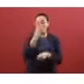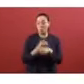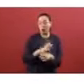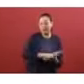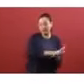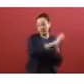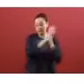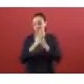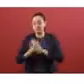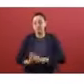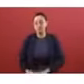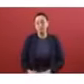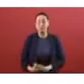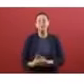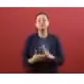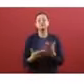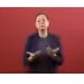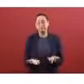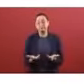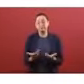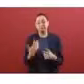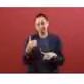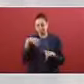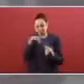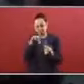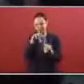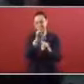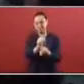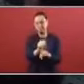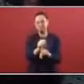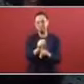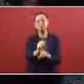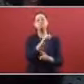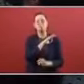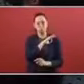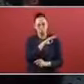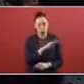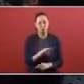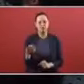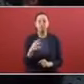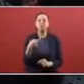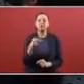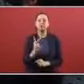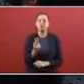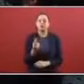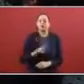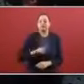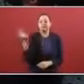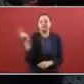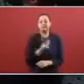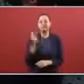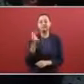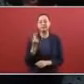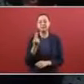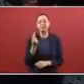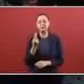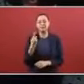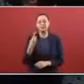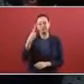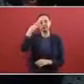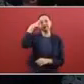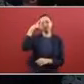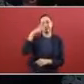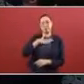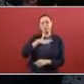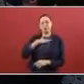pública, solo será alcanzable desde esta perspectiva de la clara defensa